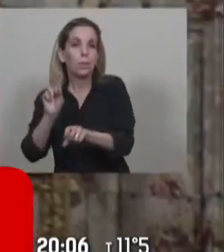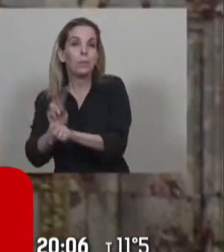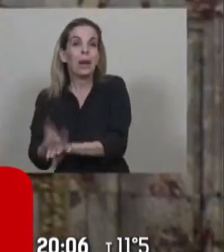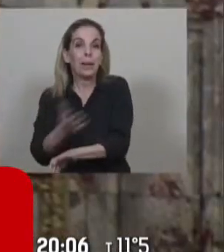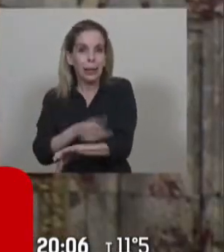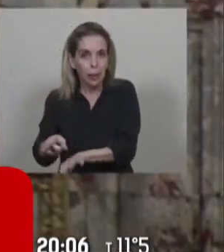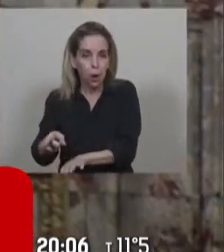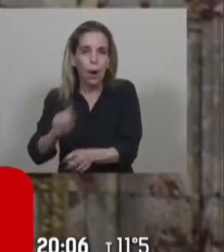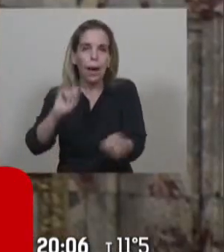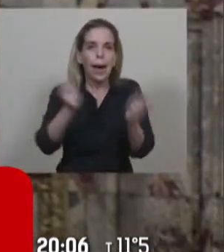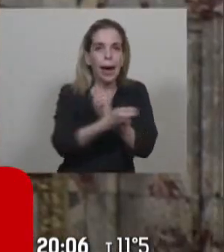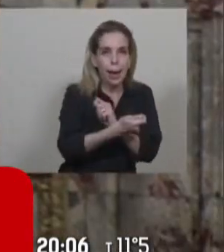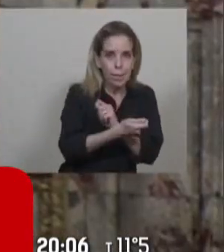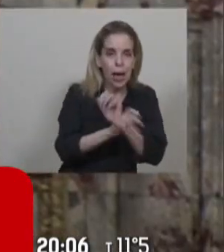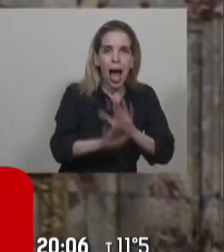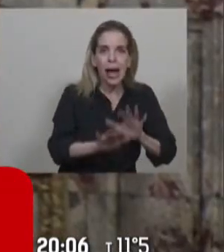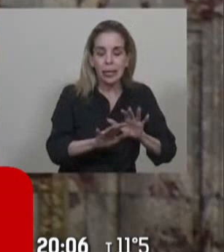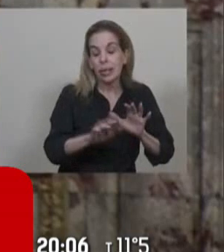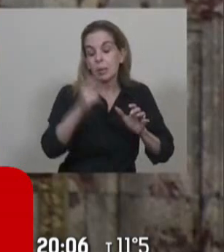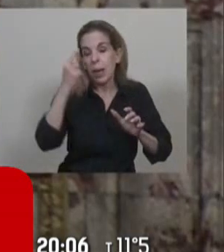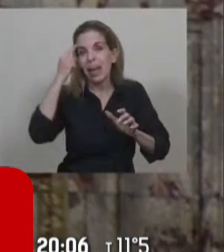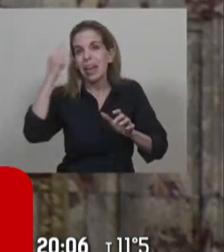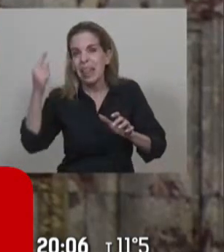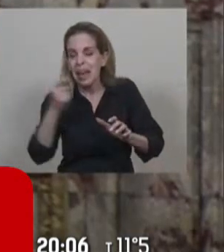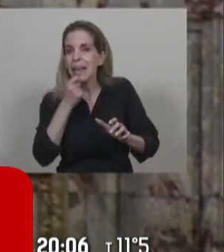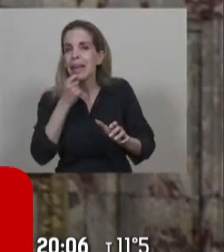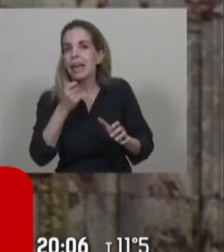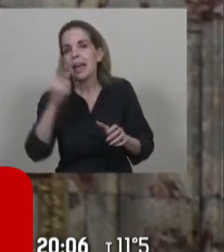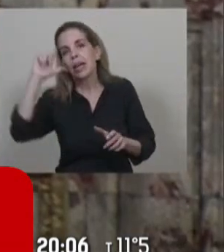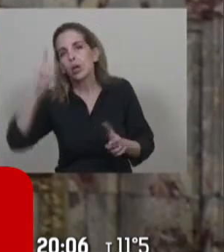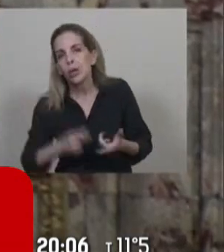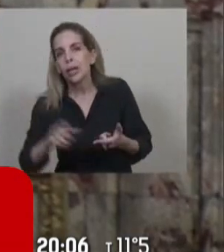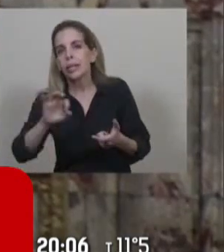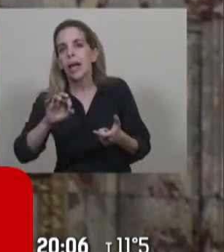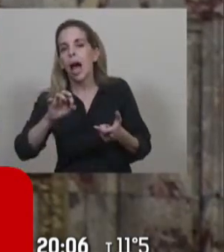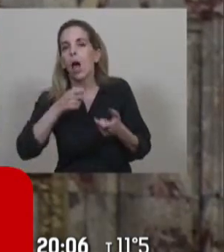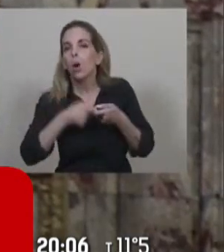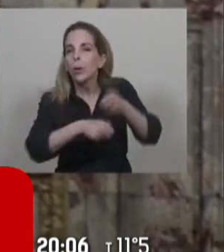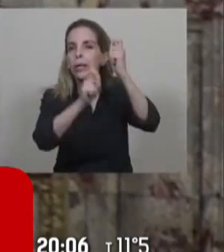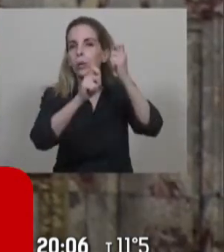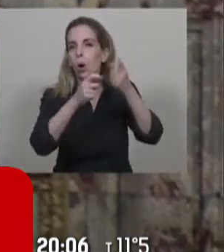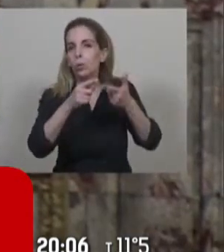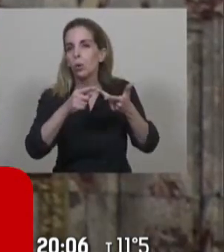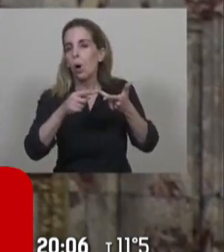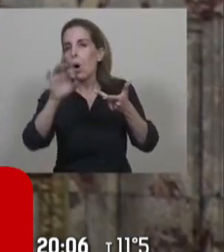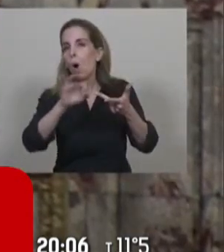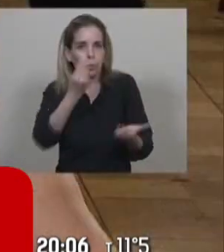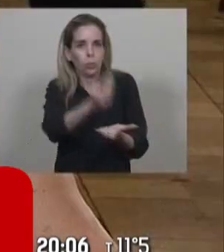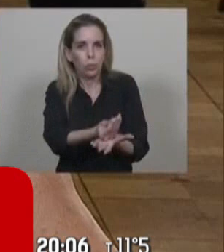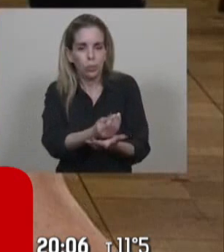esa manera, el principio de inocencia y de defensa en juicio fueron repetidamente